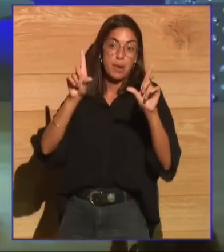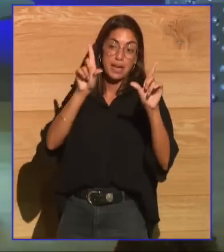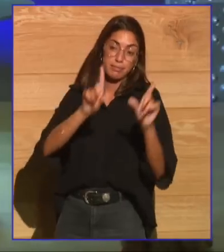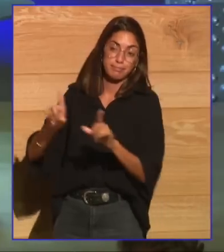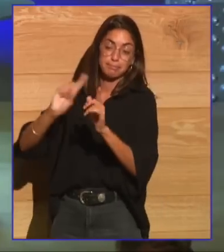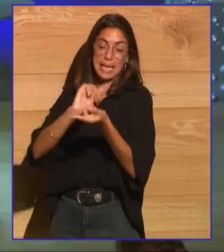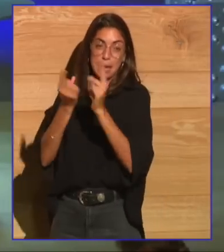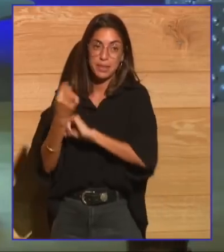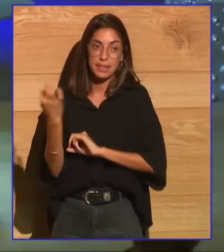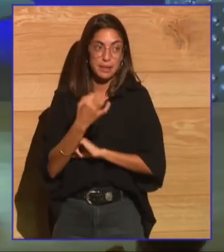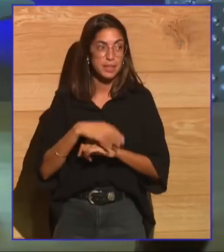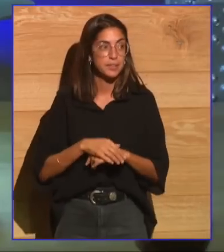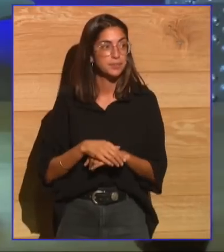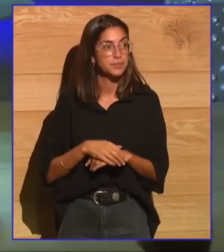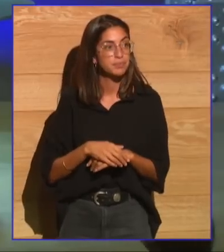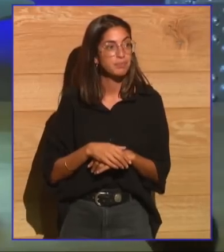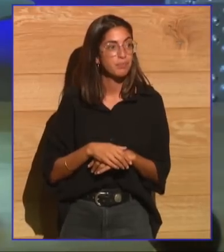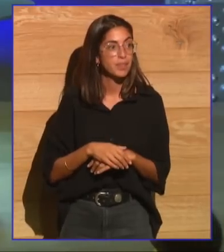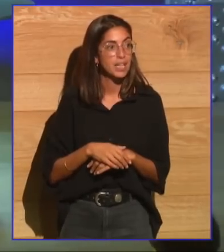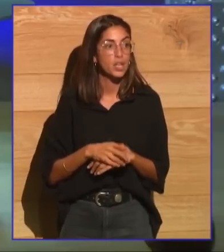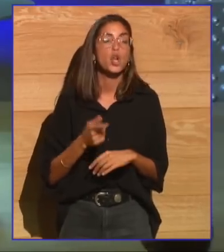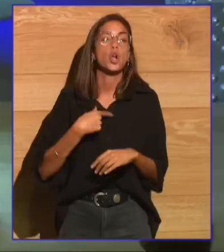escuches javier cansado